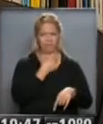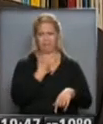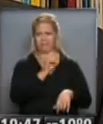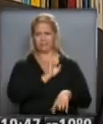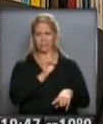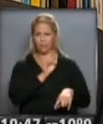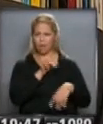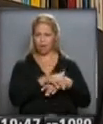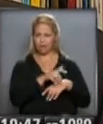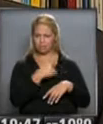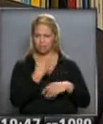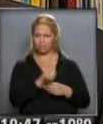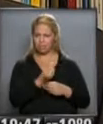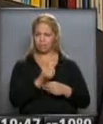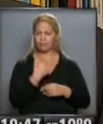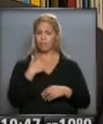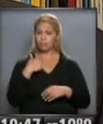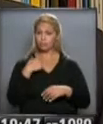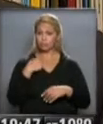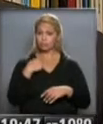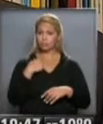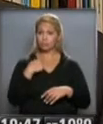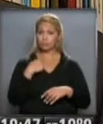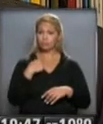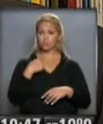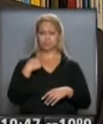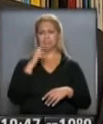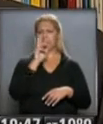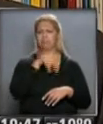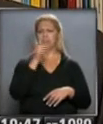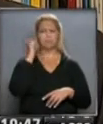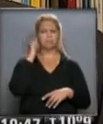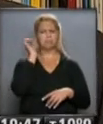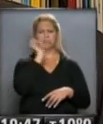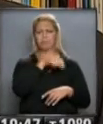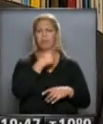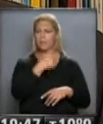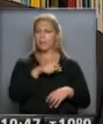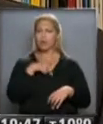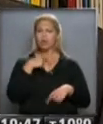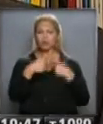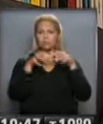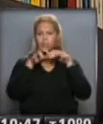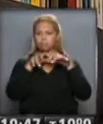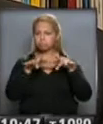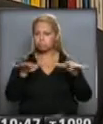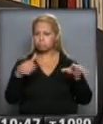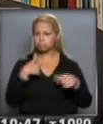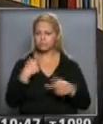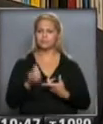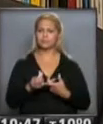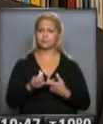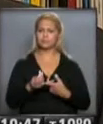rodar. Yo en principio preferí no hacer caso, pero evidentemente esto ha tenido una trascendencia